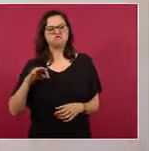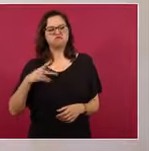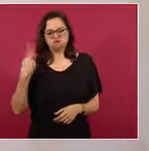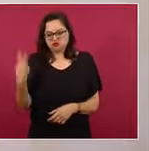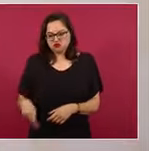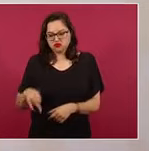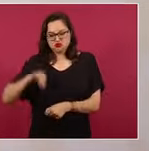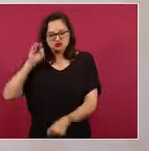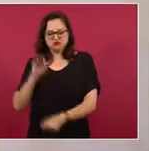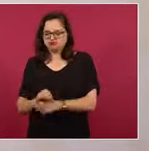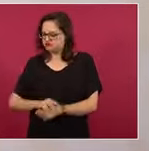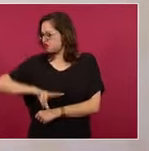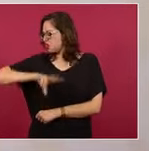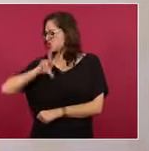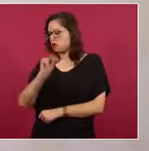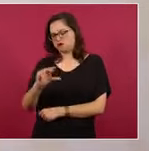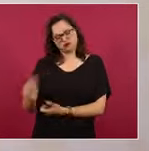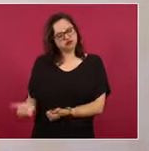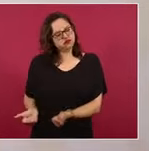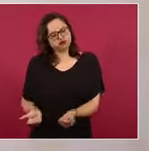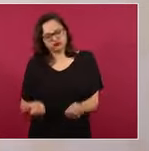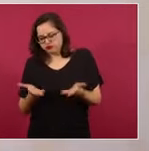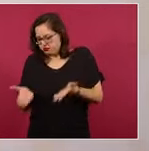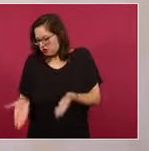o no nada más,